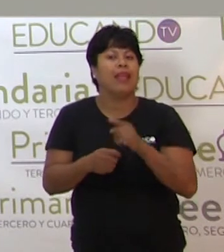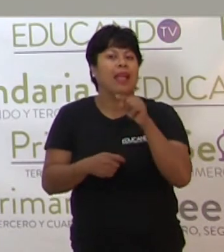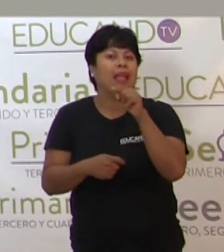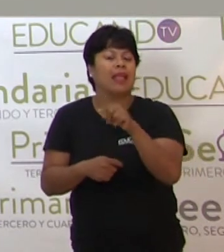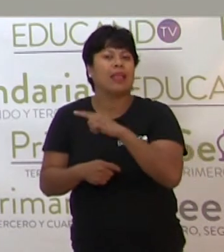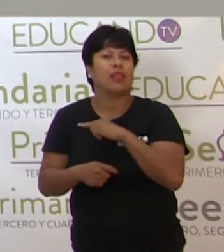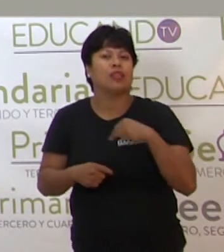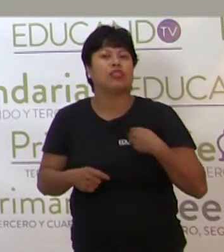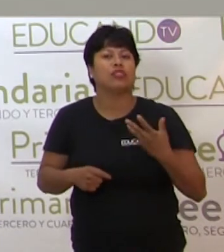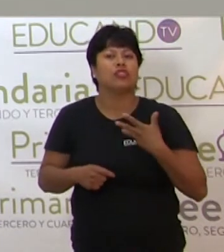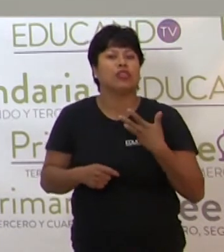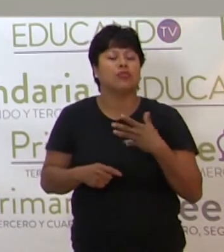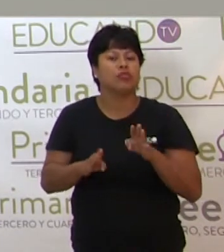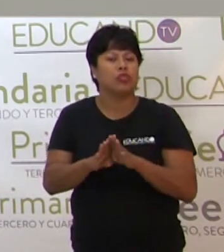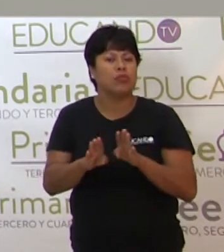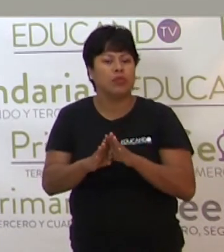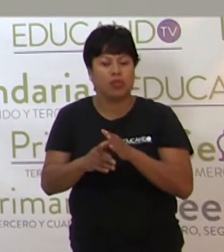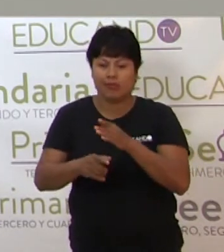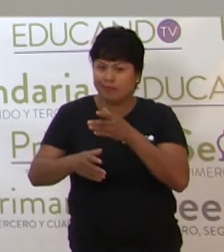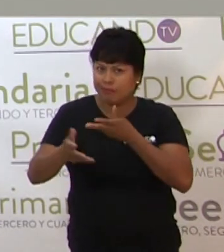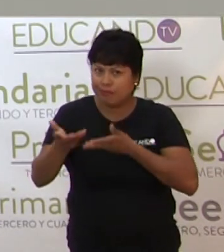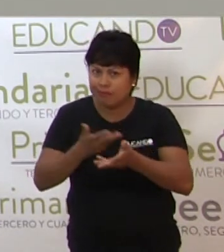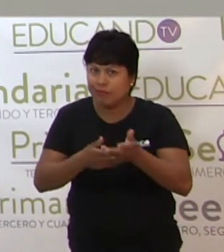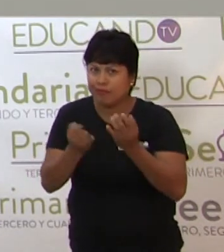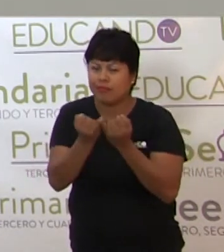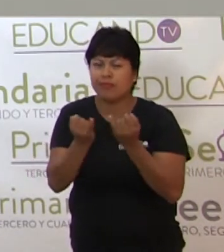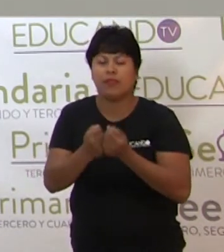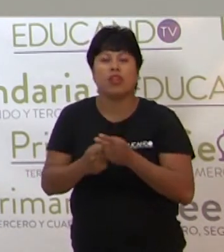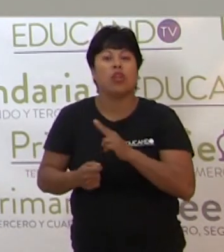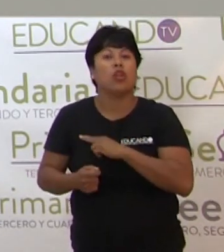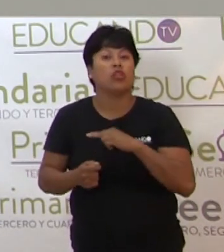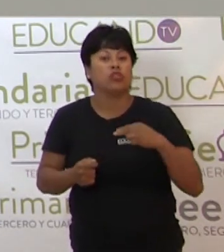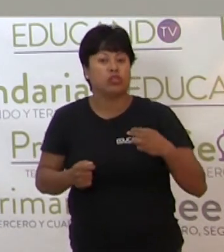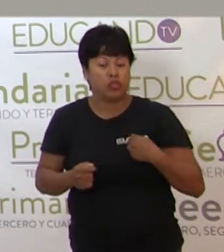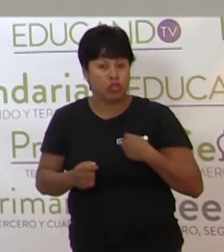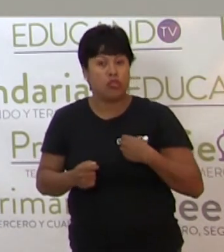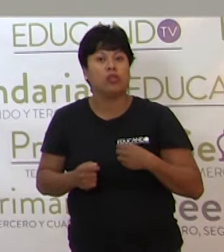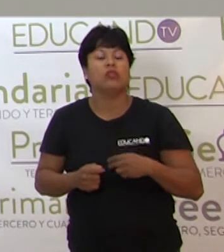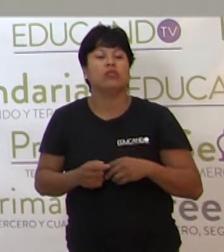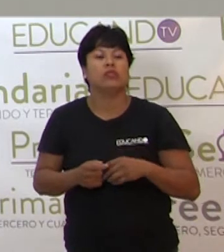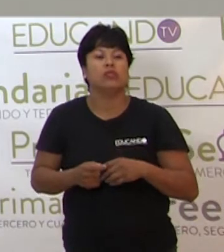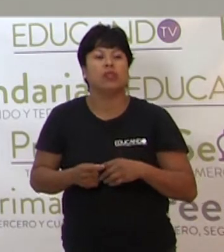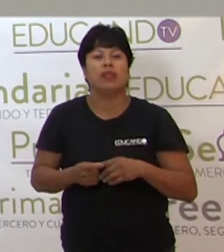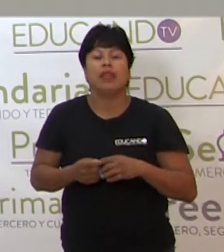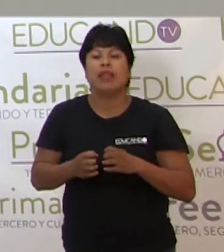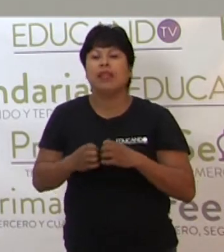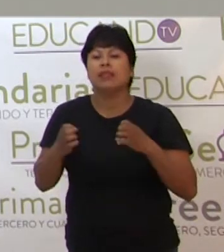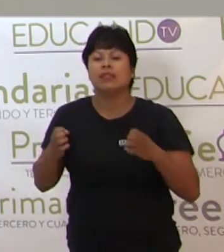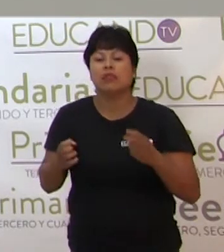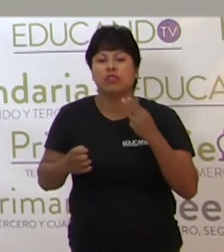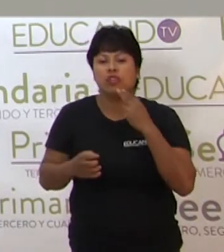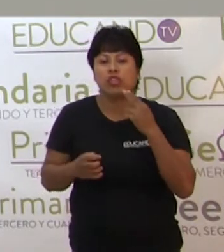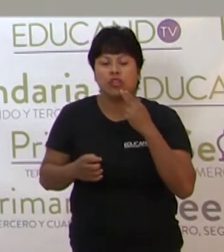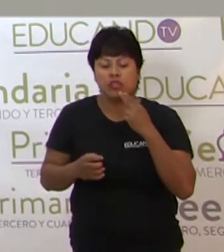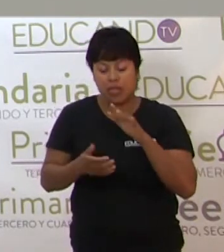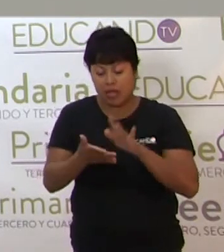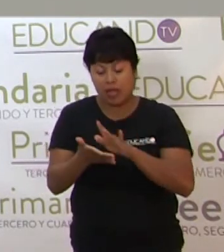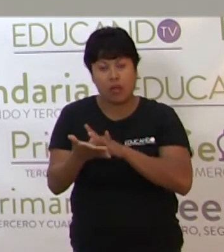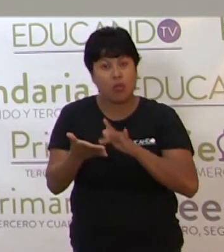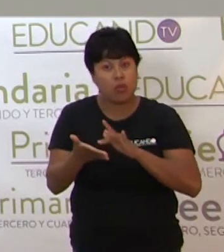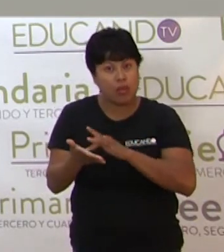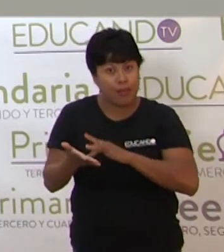aquí tenemos las funciones recíprocas, ¿sí? Nosotros en la calculadora, cuando nosotros estamos utilizando la